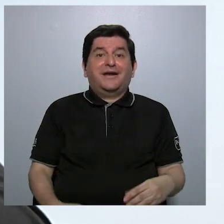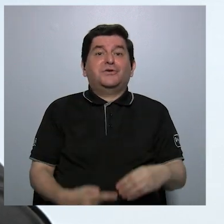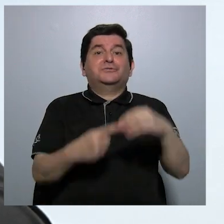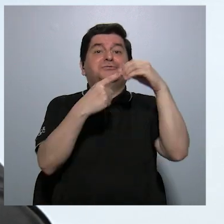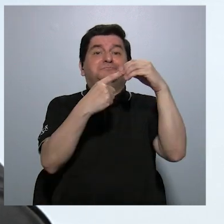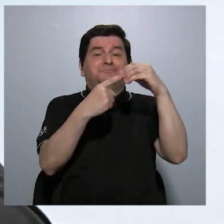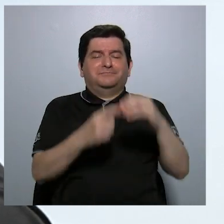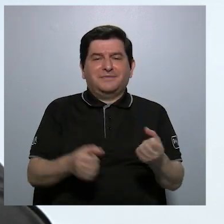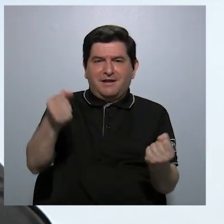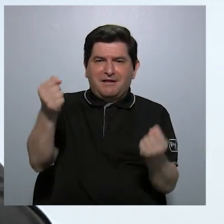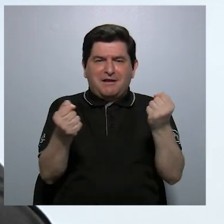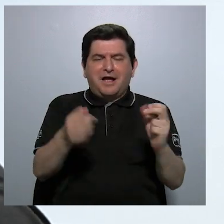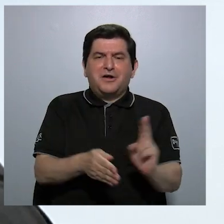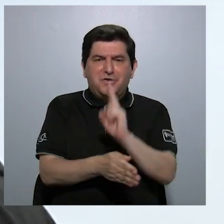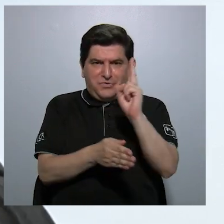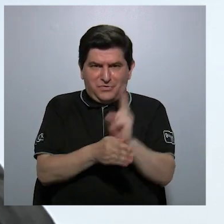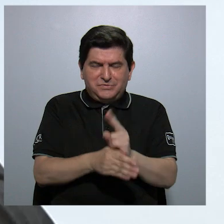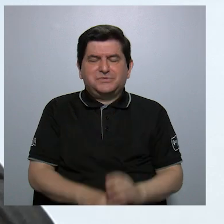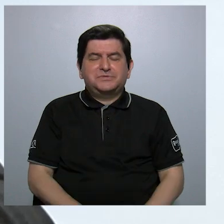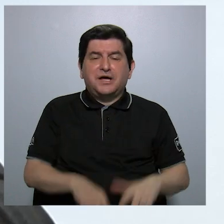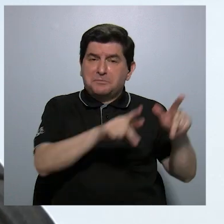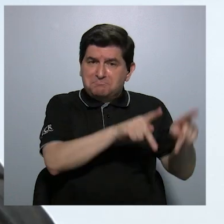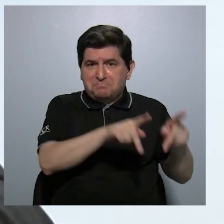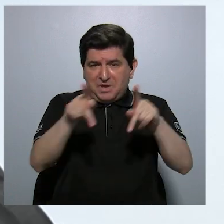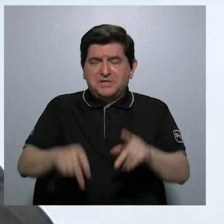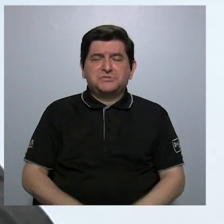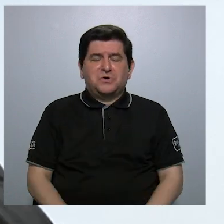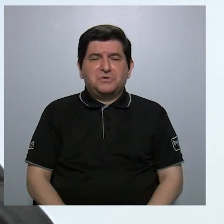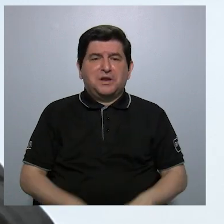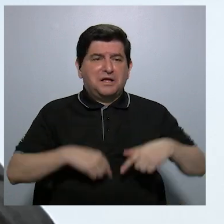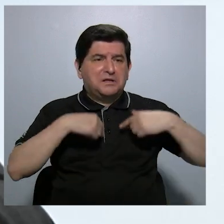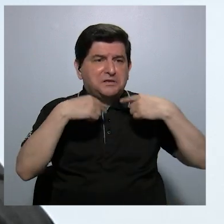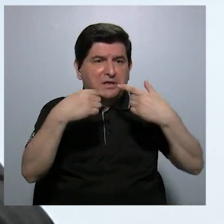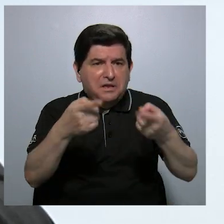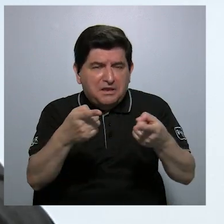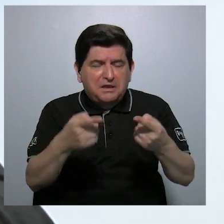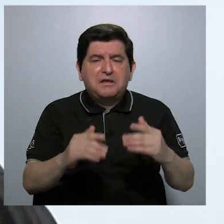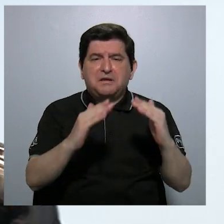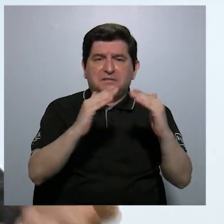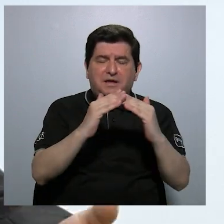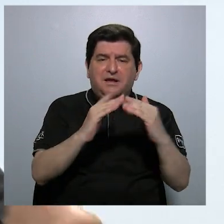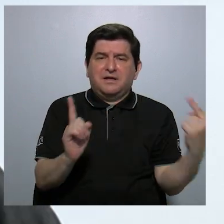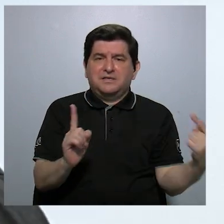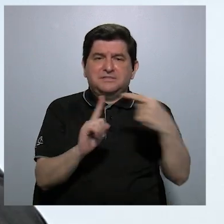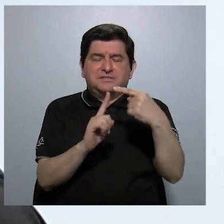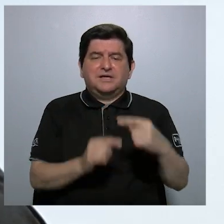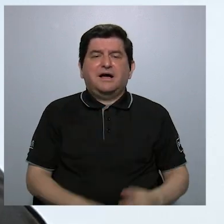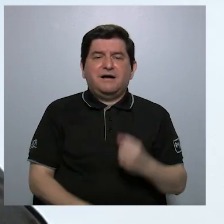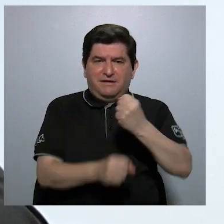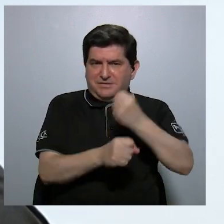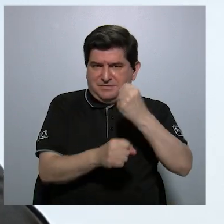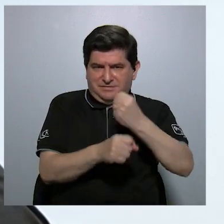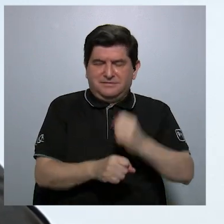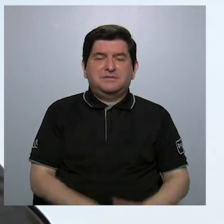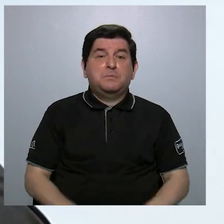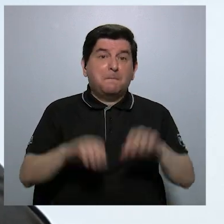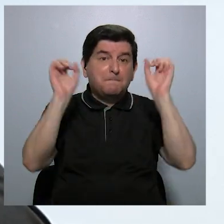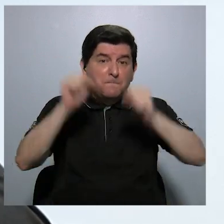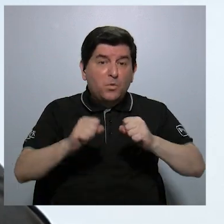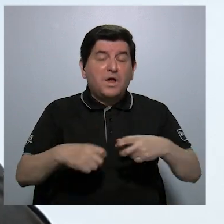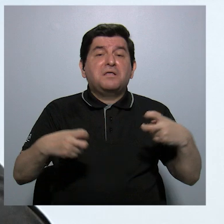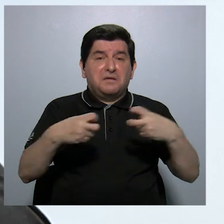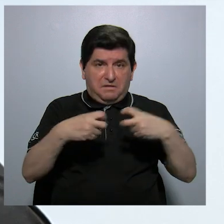Esos vehículos livianos que utilizan los ciudadanos para transportarse de sus casas a sus centros de trabajo pueden